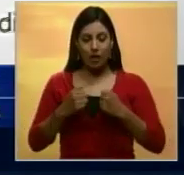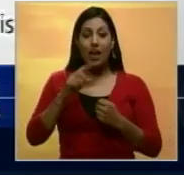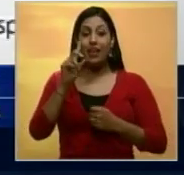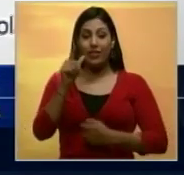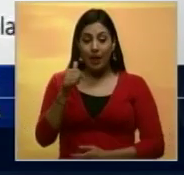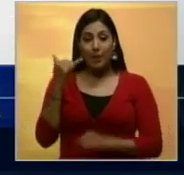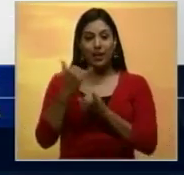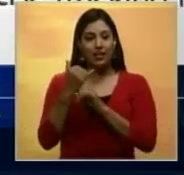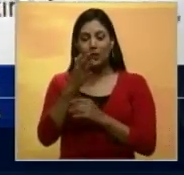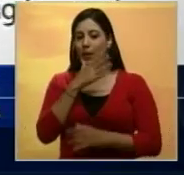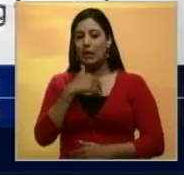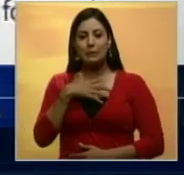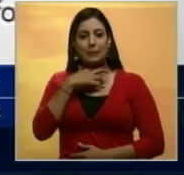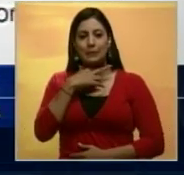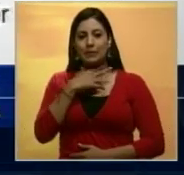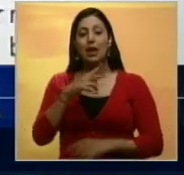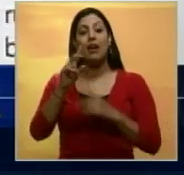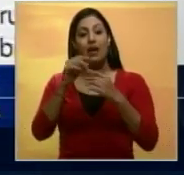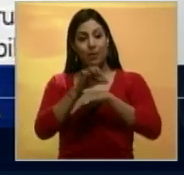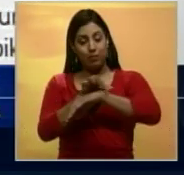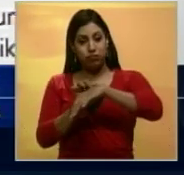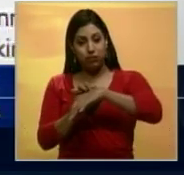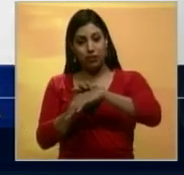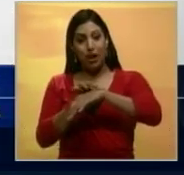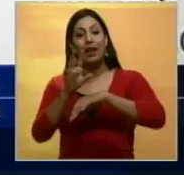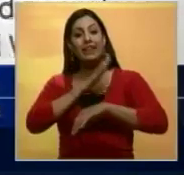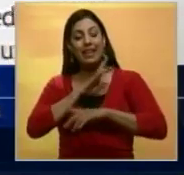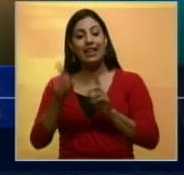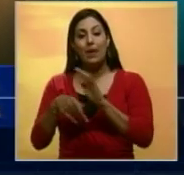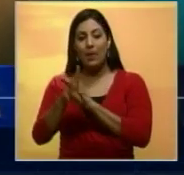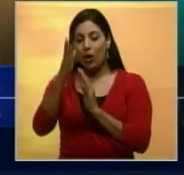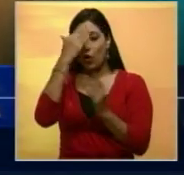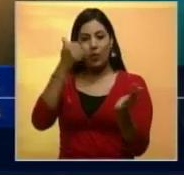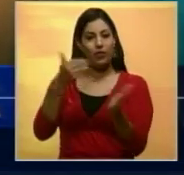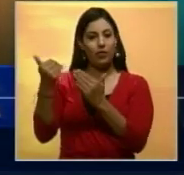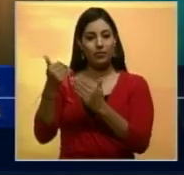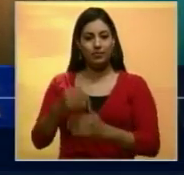Microsoft se quedó sin aliento. El Microsoft Band corrió hacia el olvido.